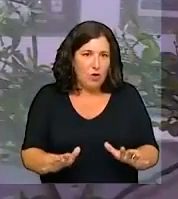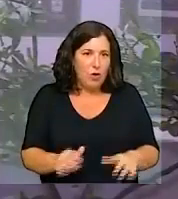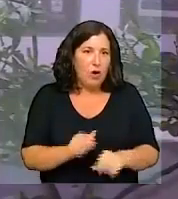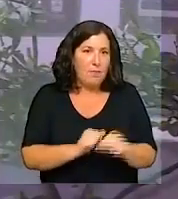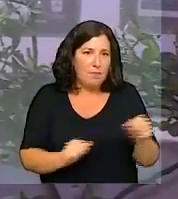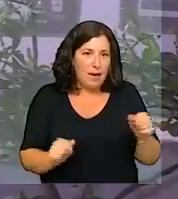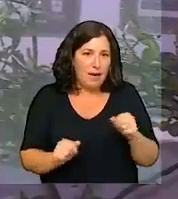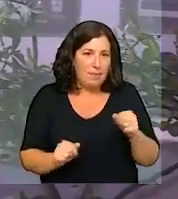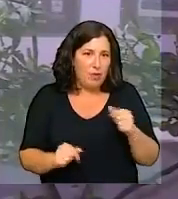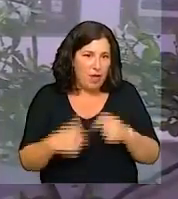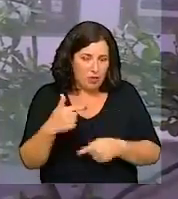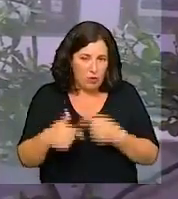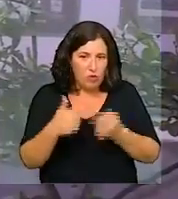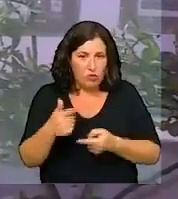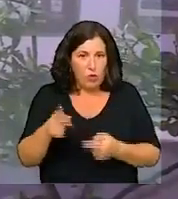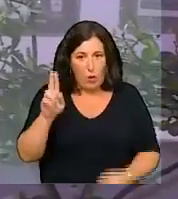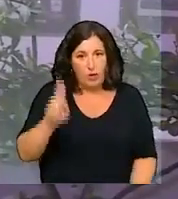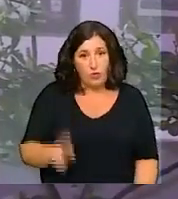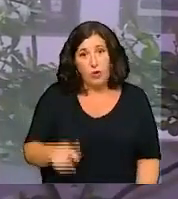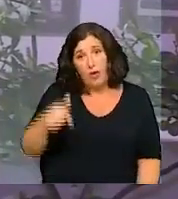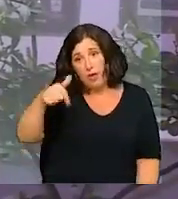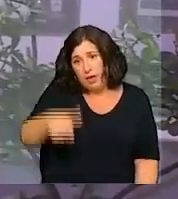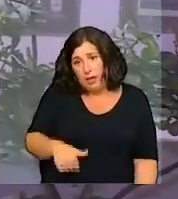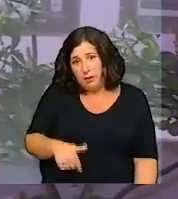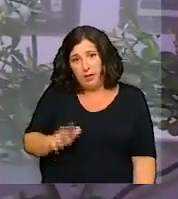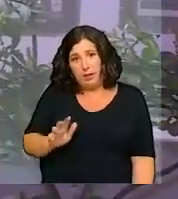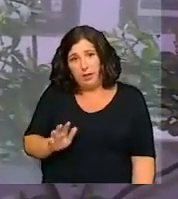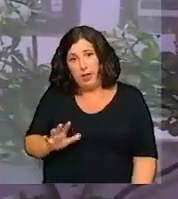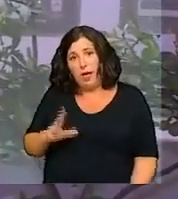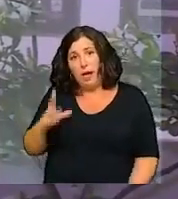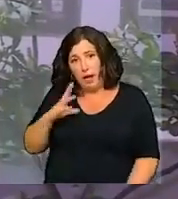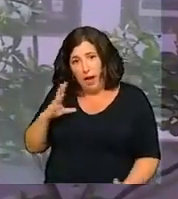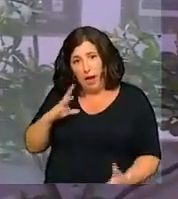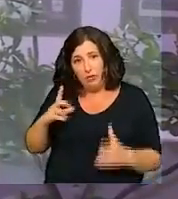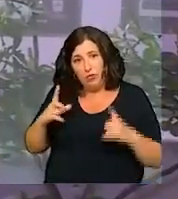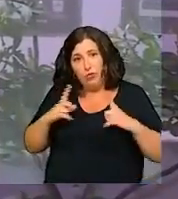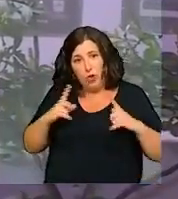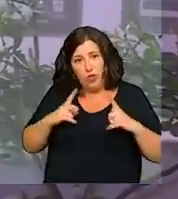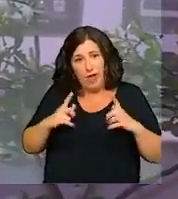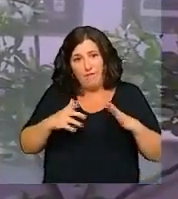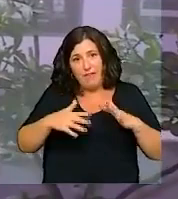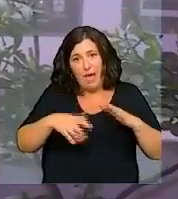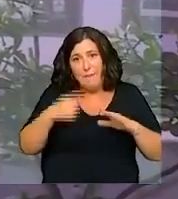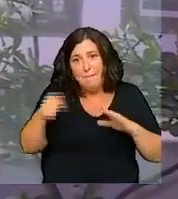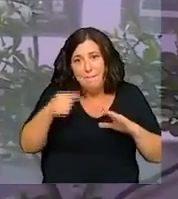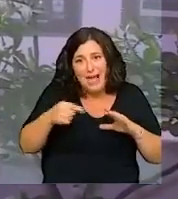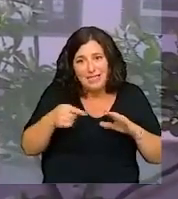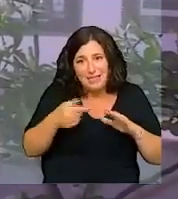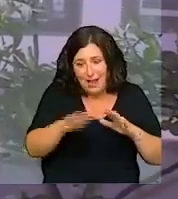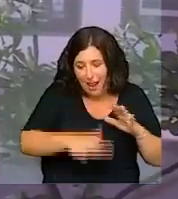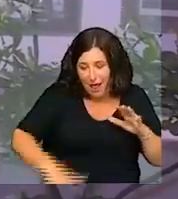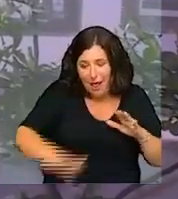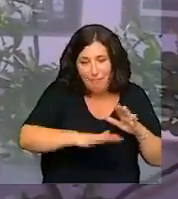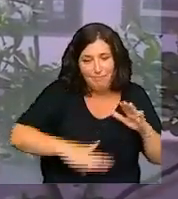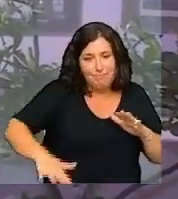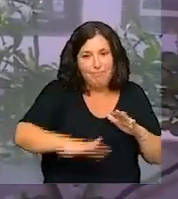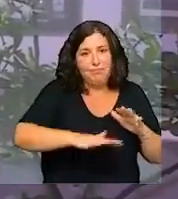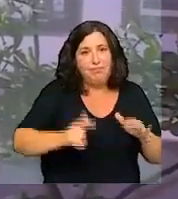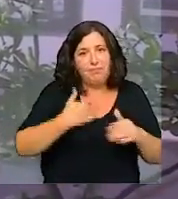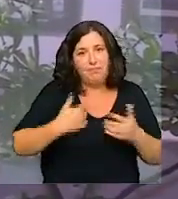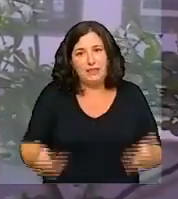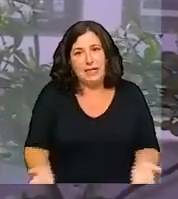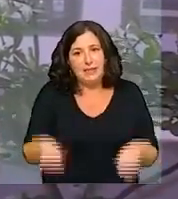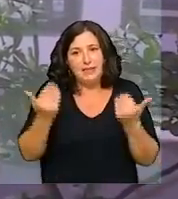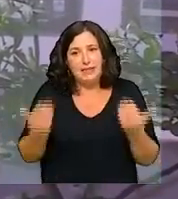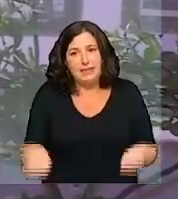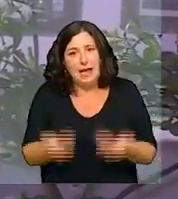que pueda seguir siendo utilizada. Acá, donde estamos nosotros, hay todavía una gran cantidad de mezclas, como decía, están trabajando para levantar